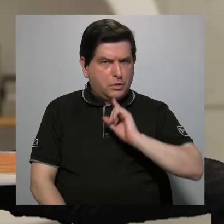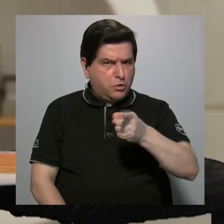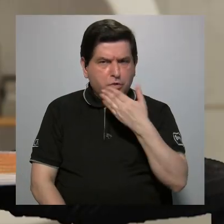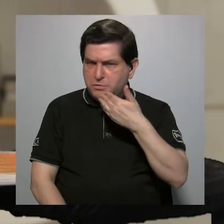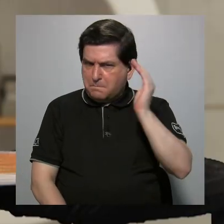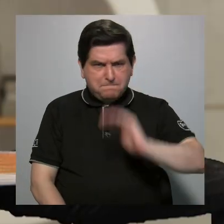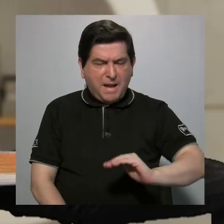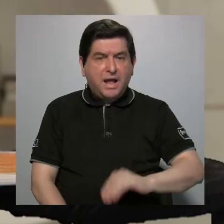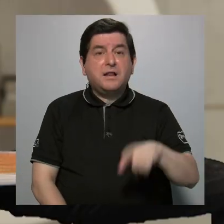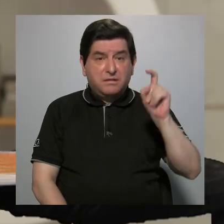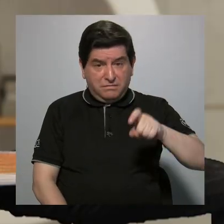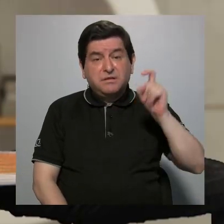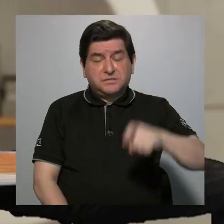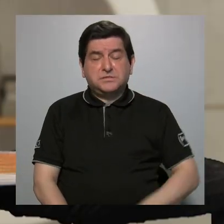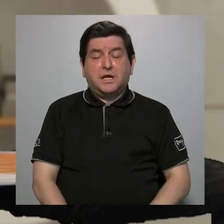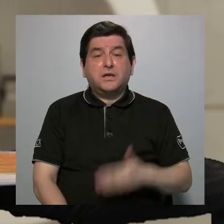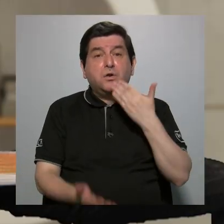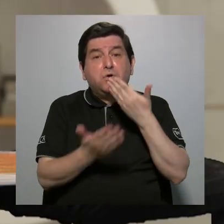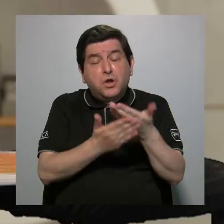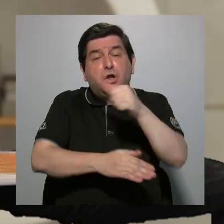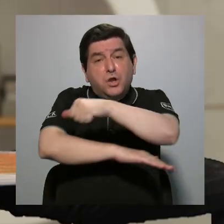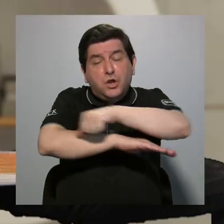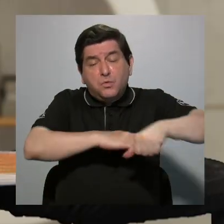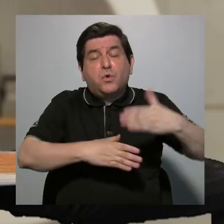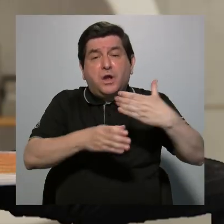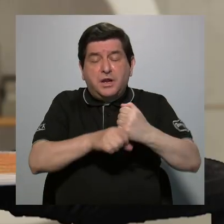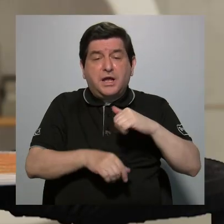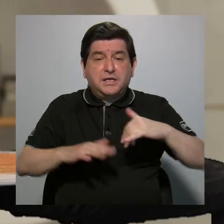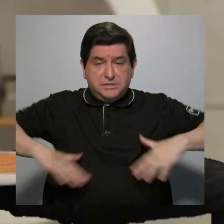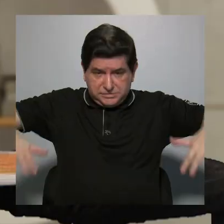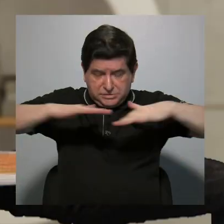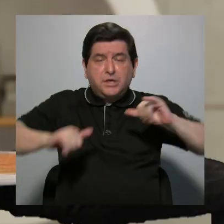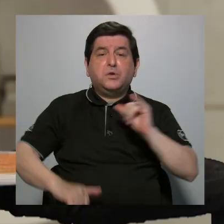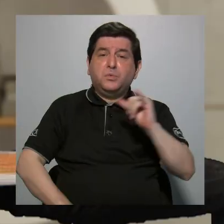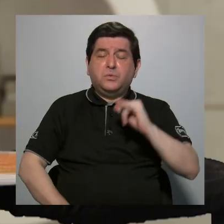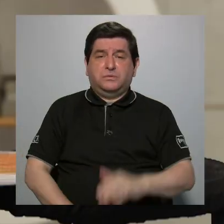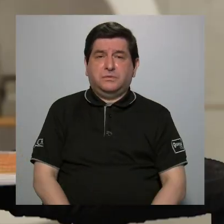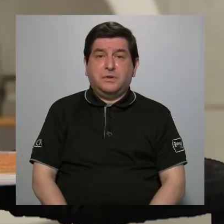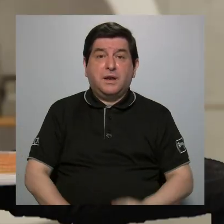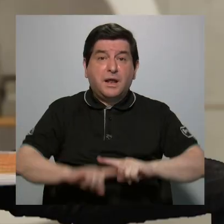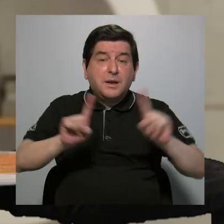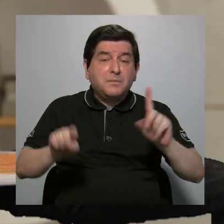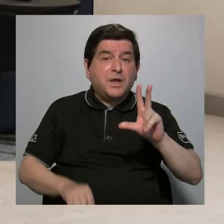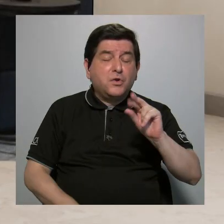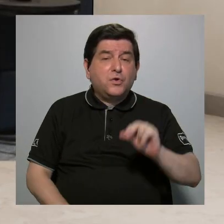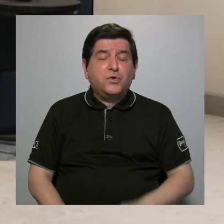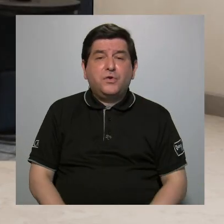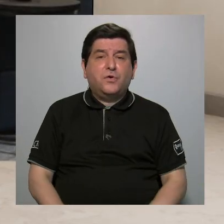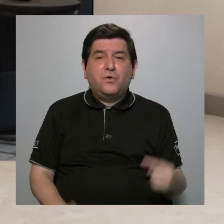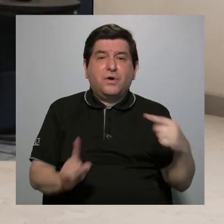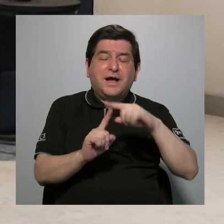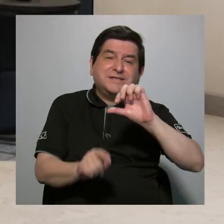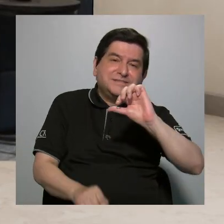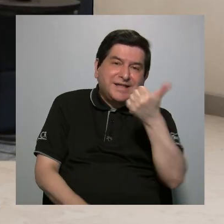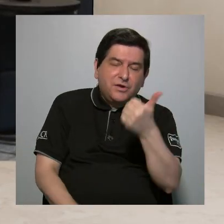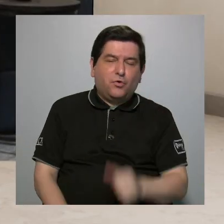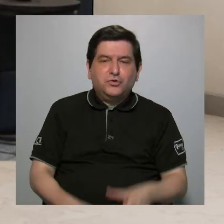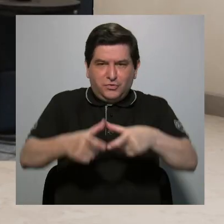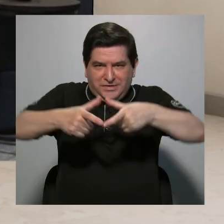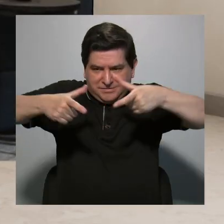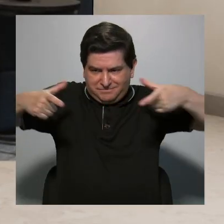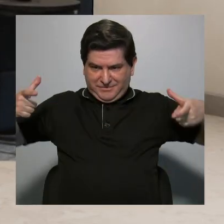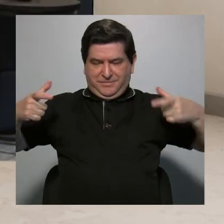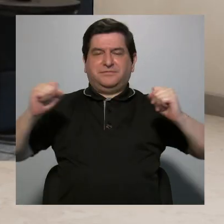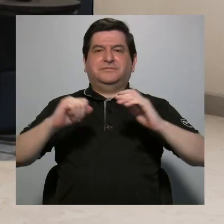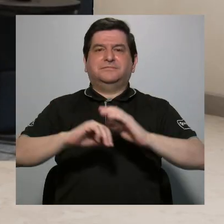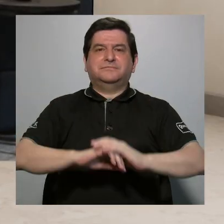No digo que eso sea malo, también hay que hacerlo, y es buena arquitectura la que se debe hacer para ese ambiente. Claro. Pero no llega a lo otro, y lo otro es